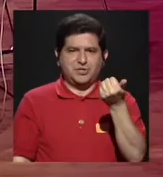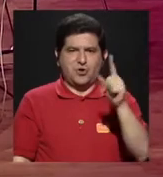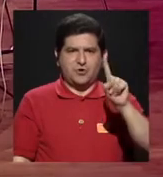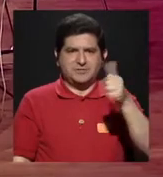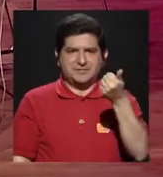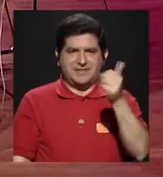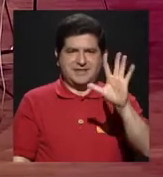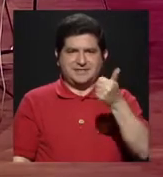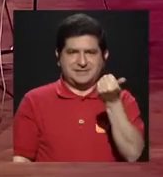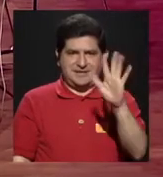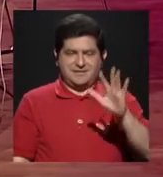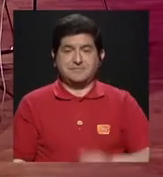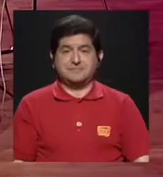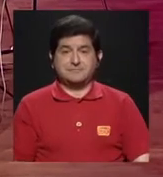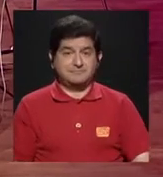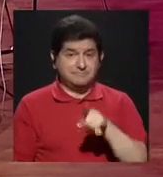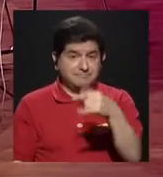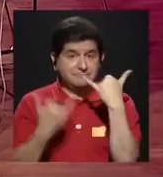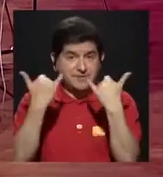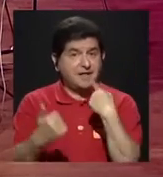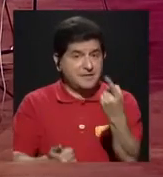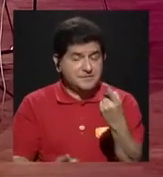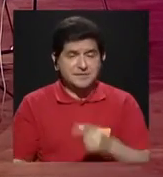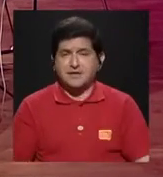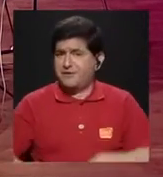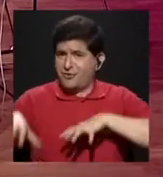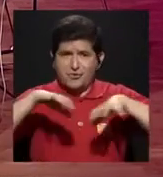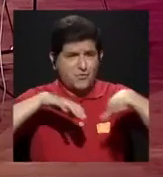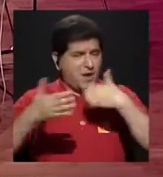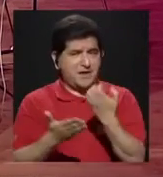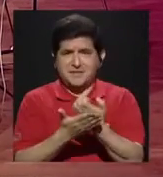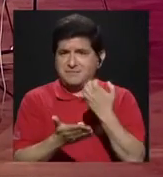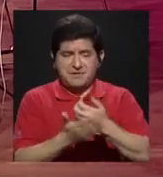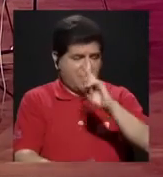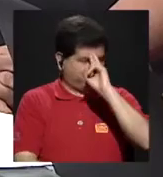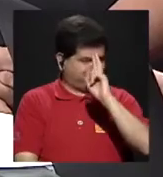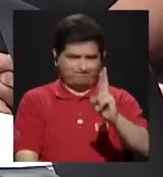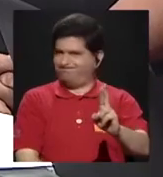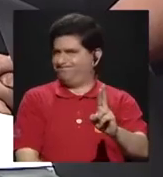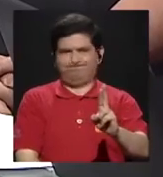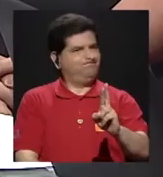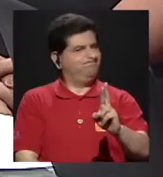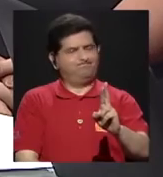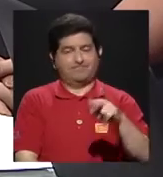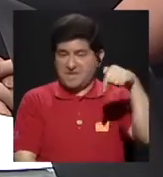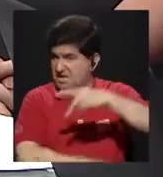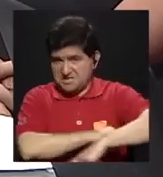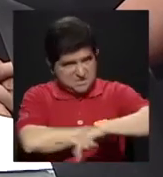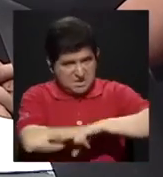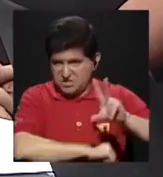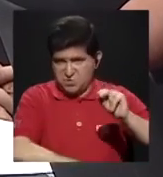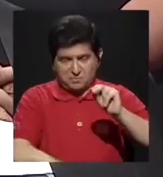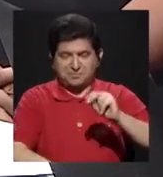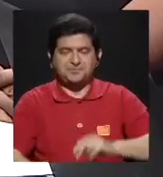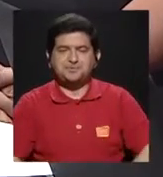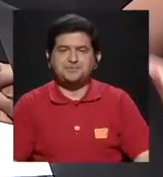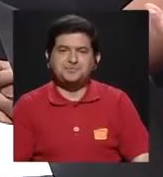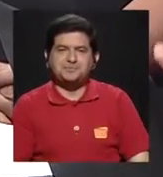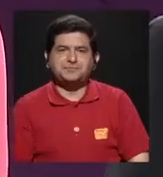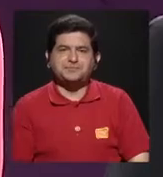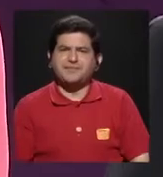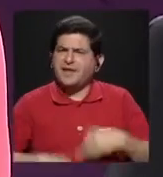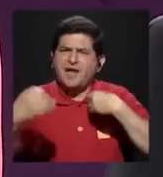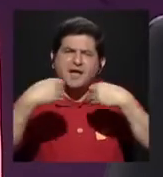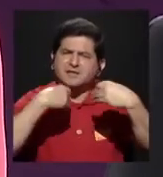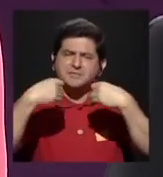2511-1515. Ustedes mencionaban que, bueno, no es una actividad económica reconocida no. En el país. Que cuéntenos